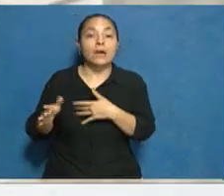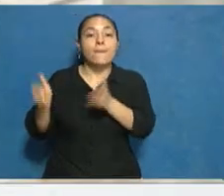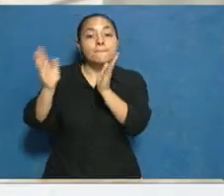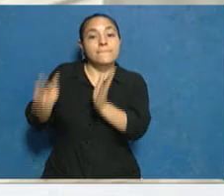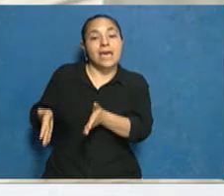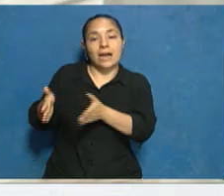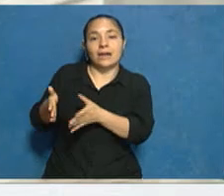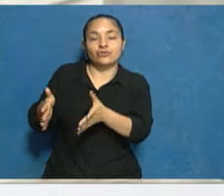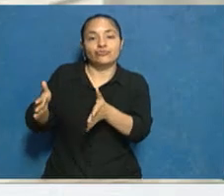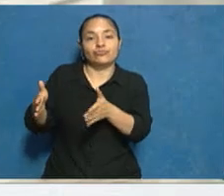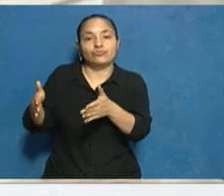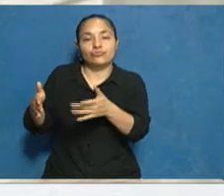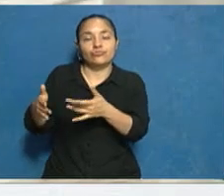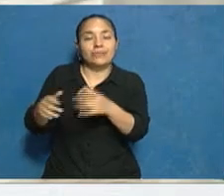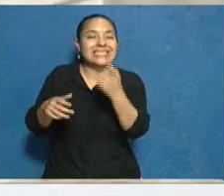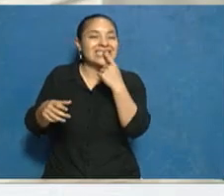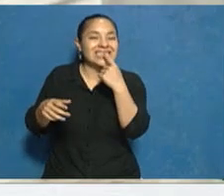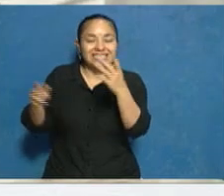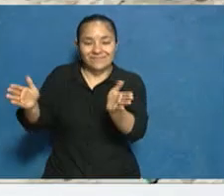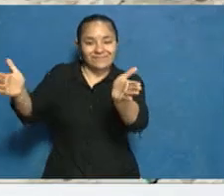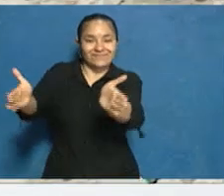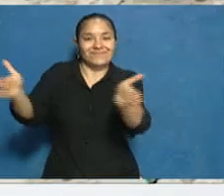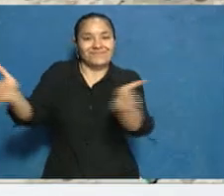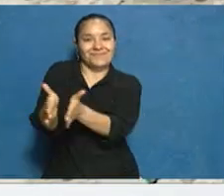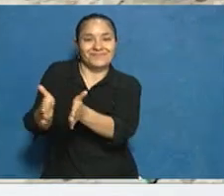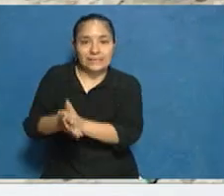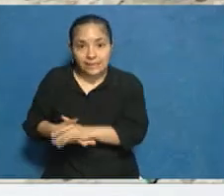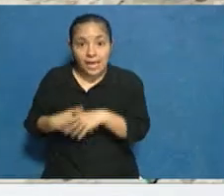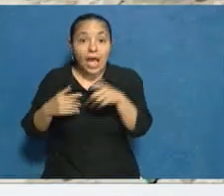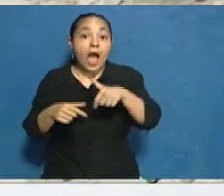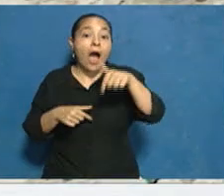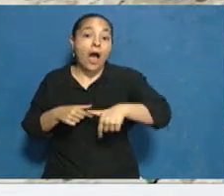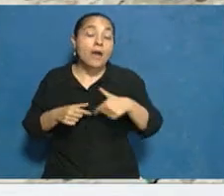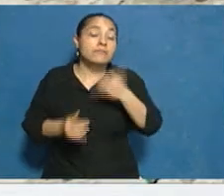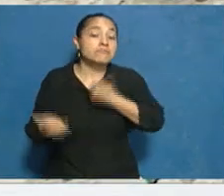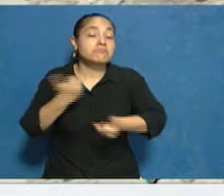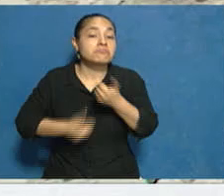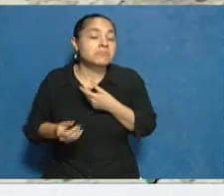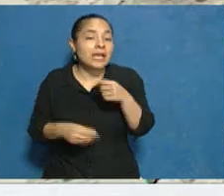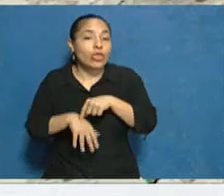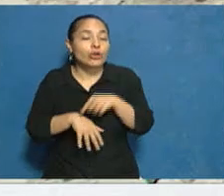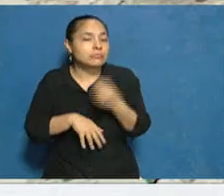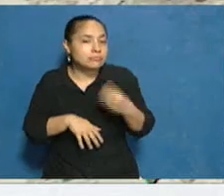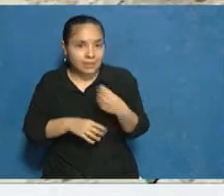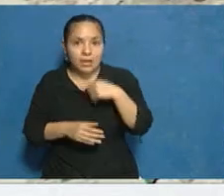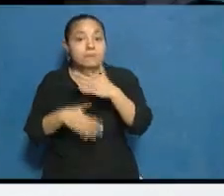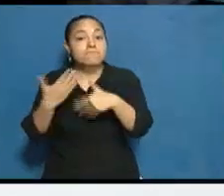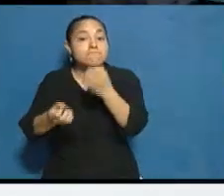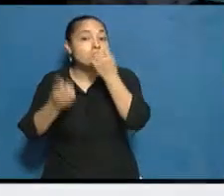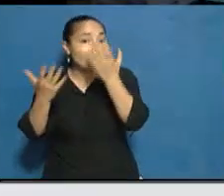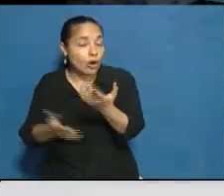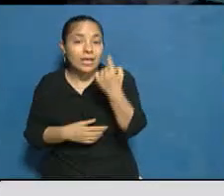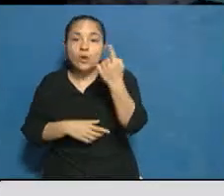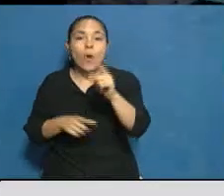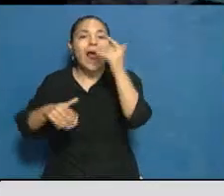de sus piernas. ¿Qué nos dicen los médicos de ambos hospitales? Que están evolucionando favorablemente, pero que están en terapia intensiva justamente para